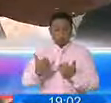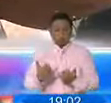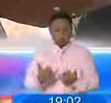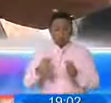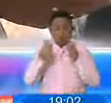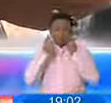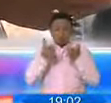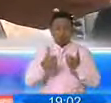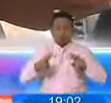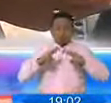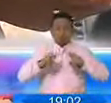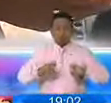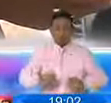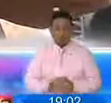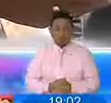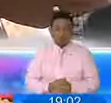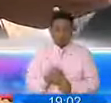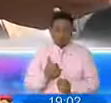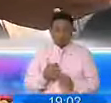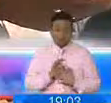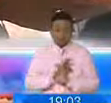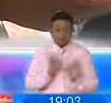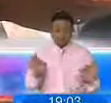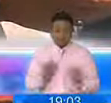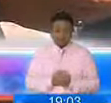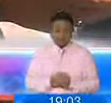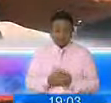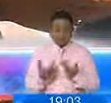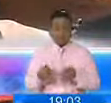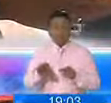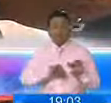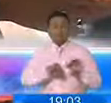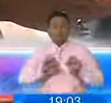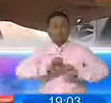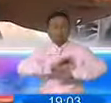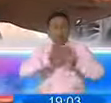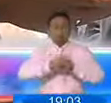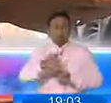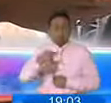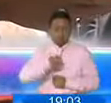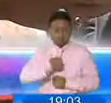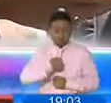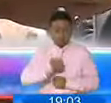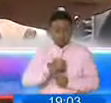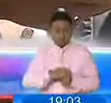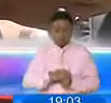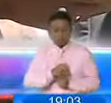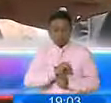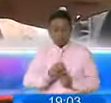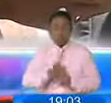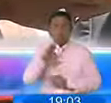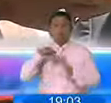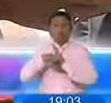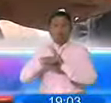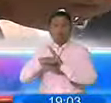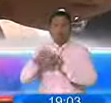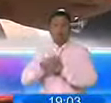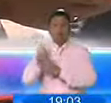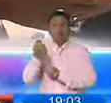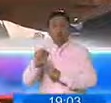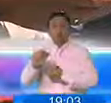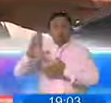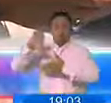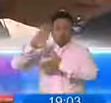la fiscalía investiga. Adicionalmente, quiero dejar en claro que tanto yo y por su parte el South American International Bank de